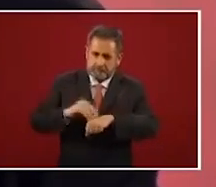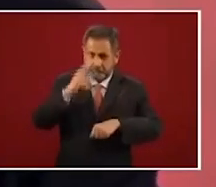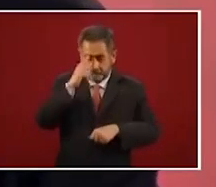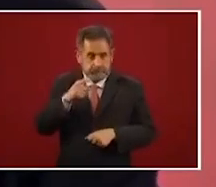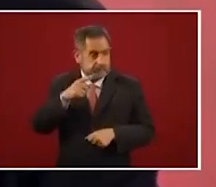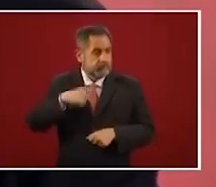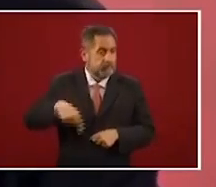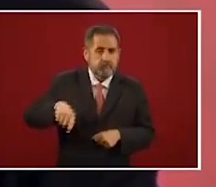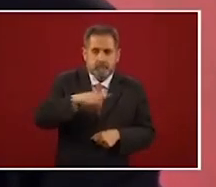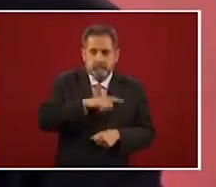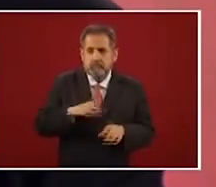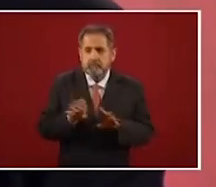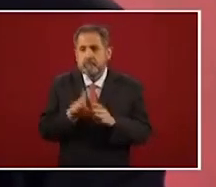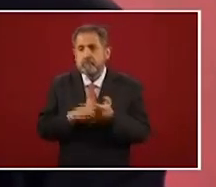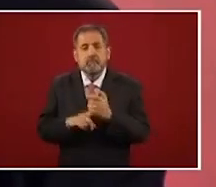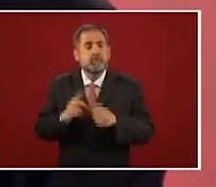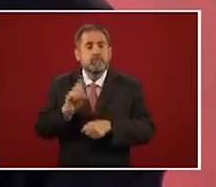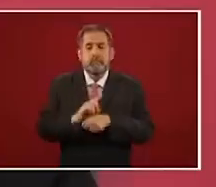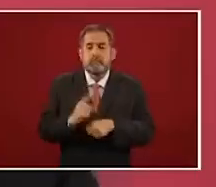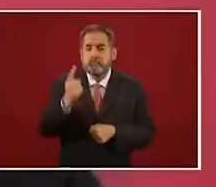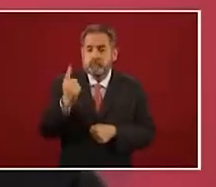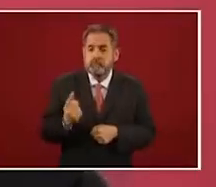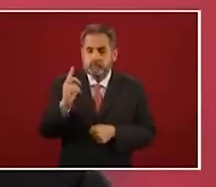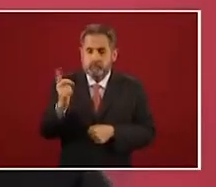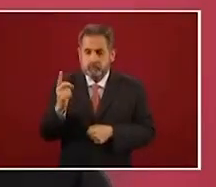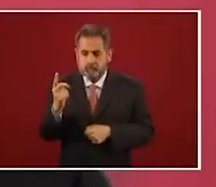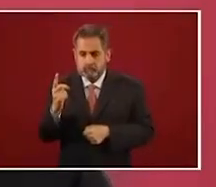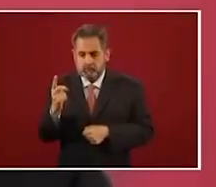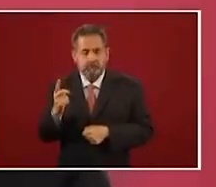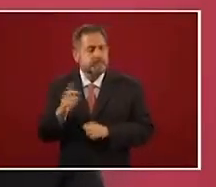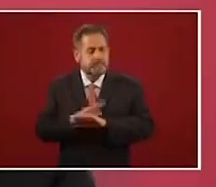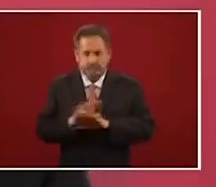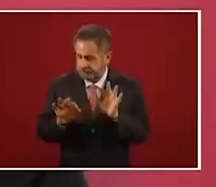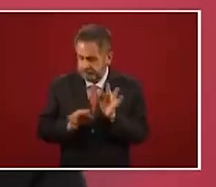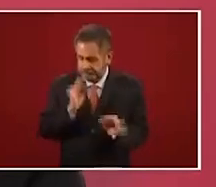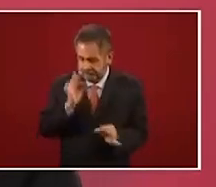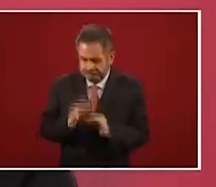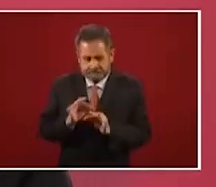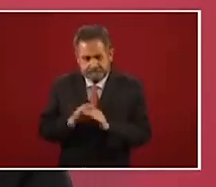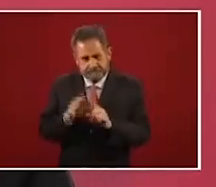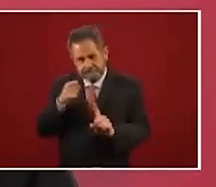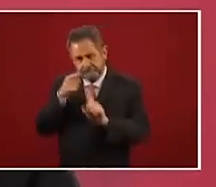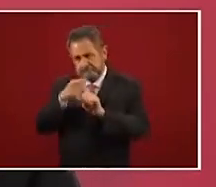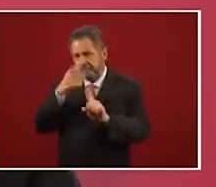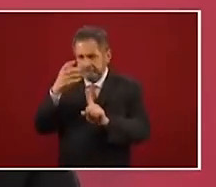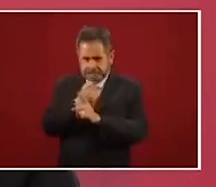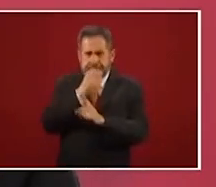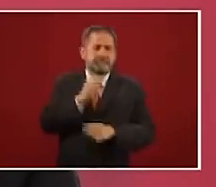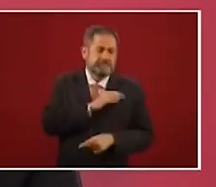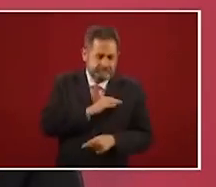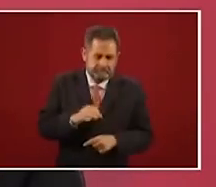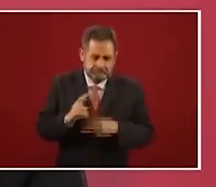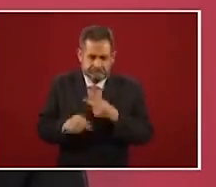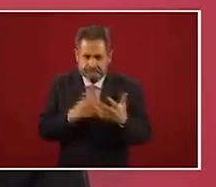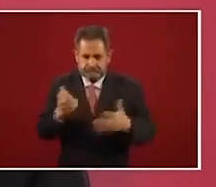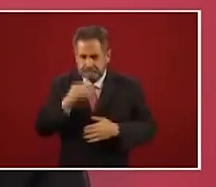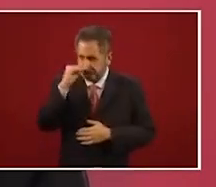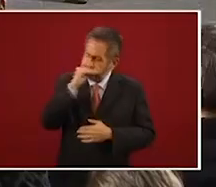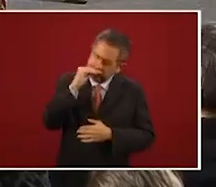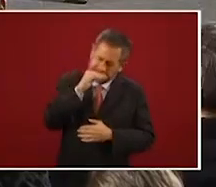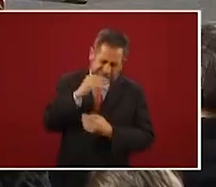para que a partir del 1 de diciembre lleguemos con este plan de